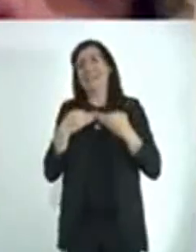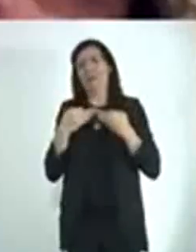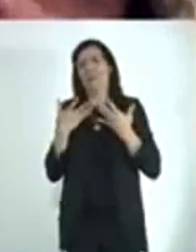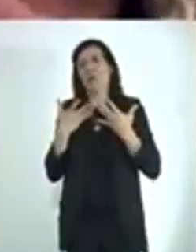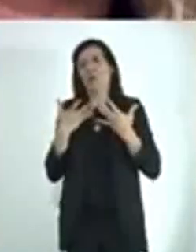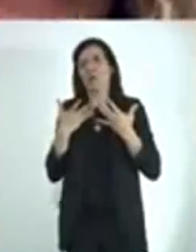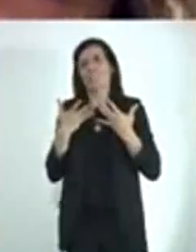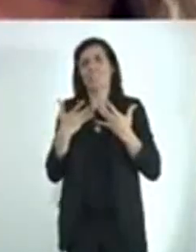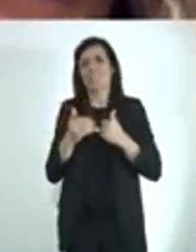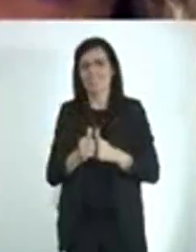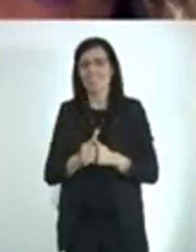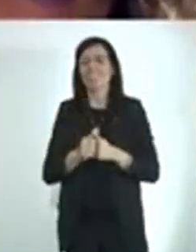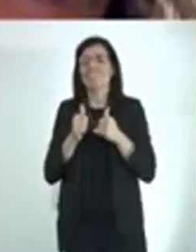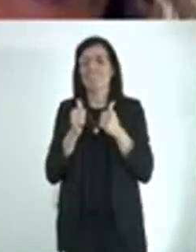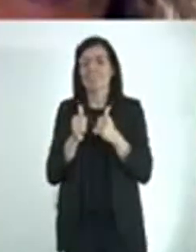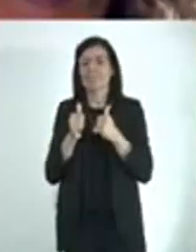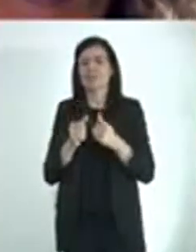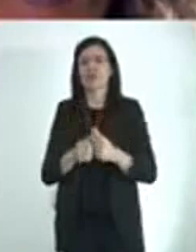Eso.